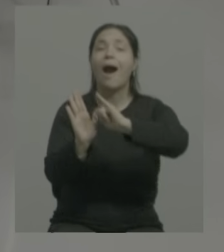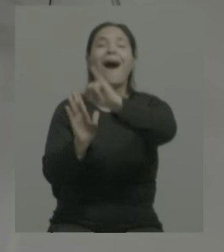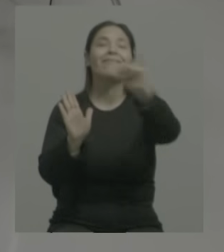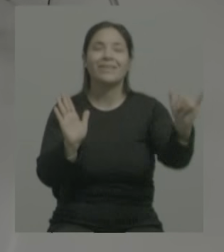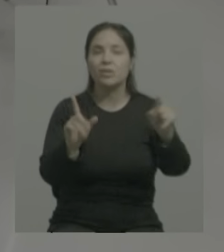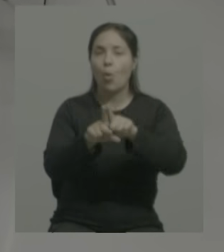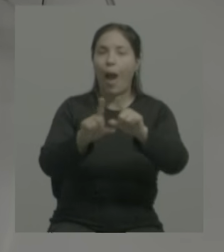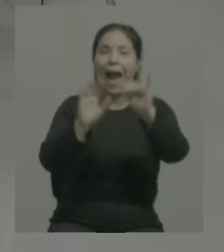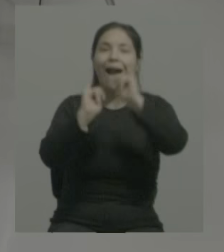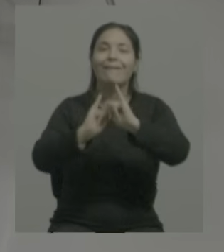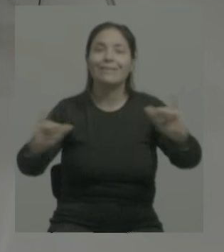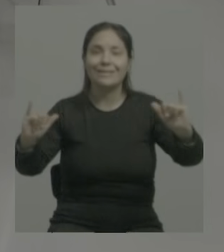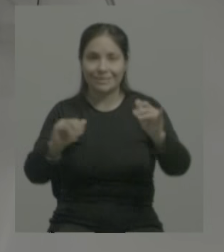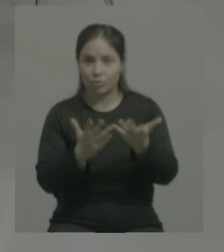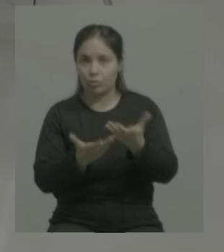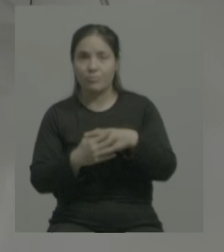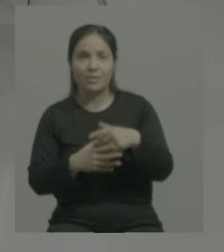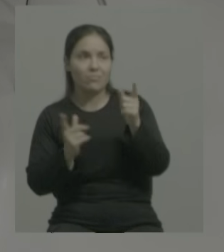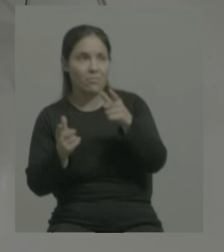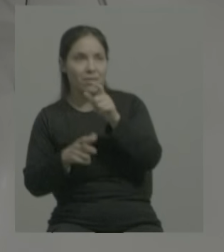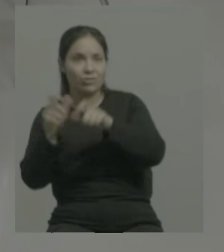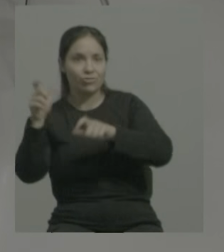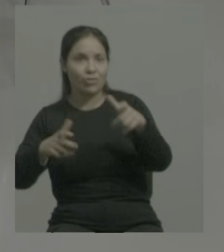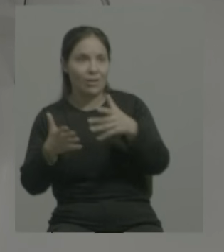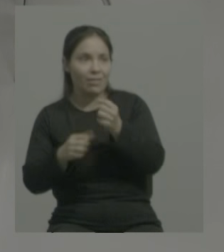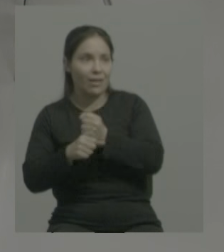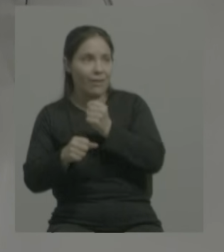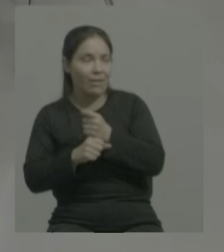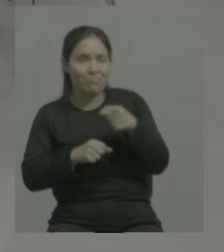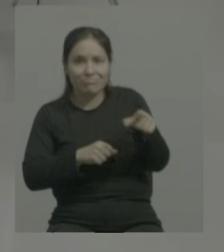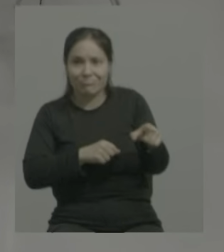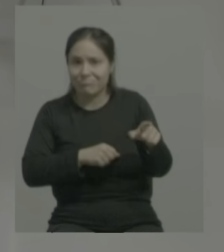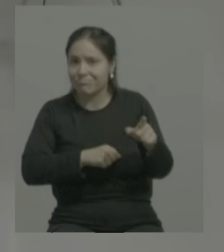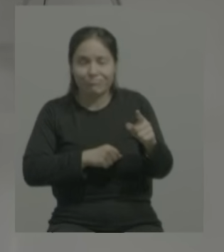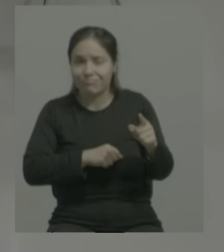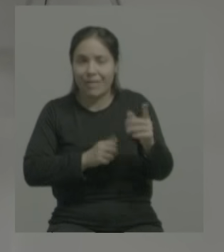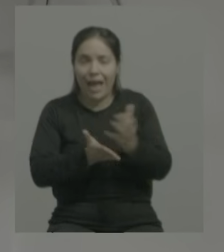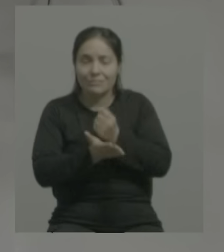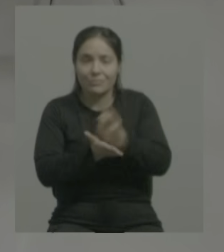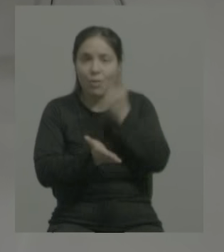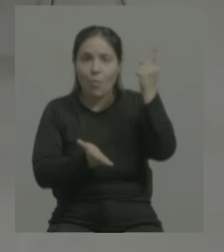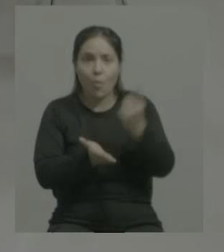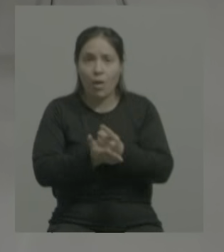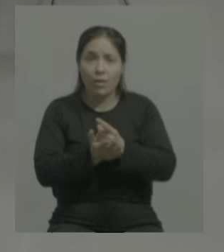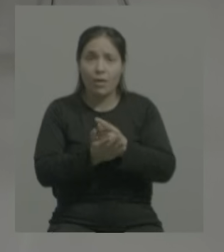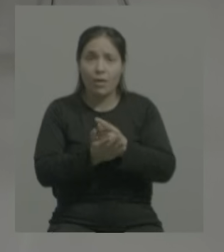es imposible para las federaciones de trabajadores aceptar eso. Y bueno, y al otro día se manda el instructivo de liquidación,